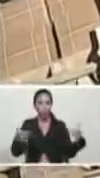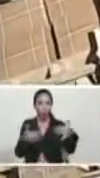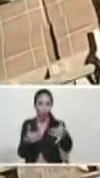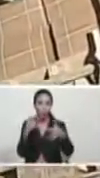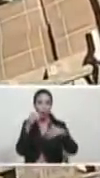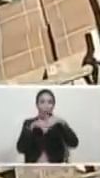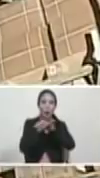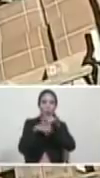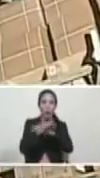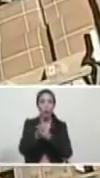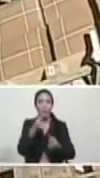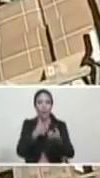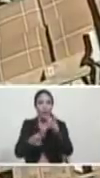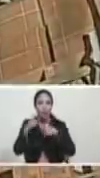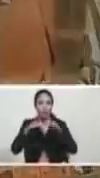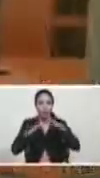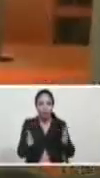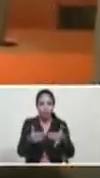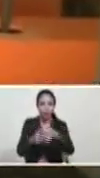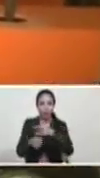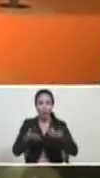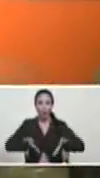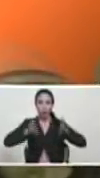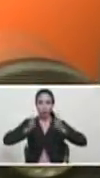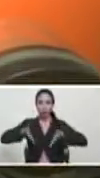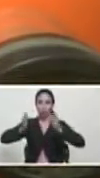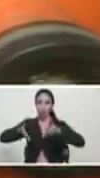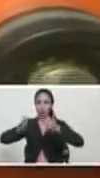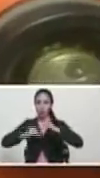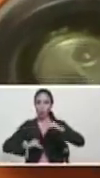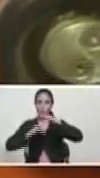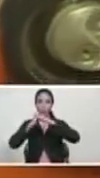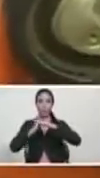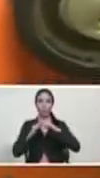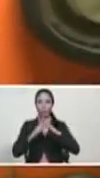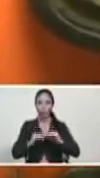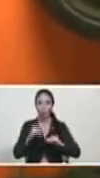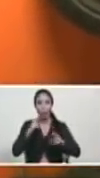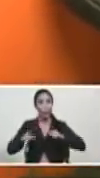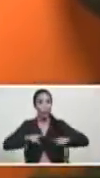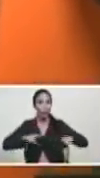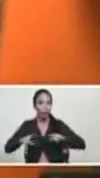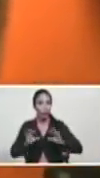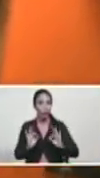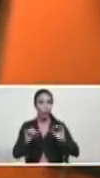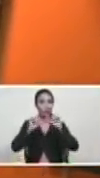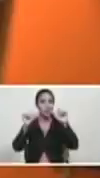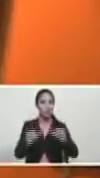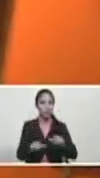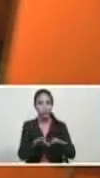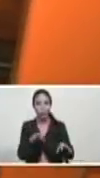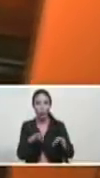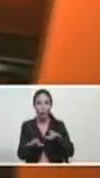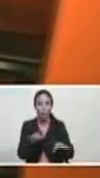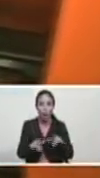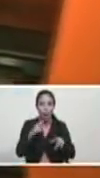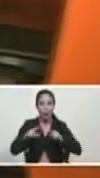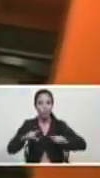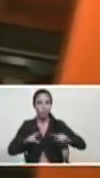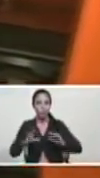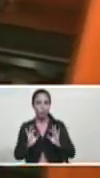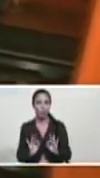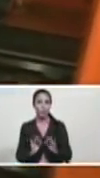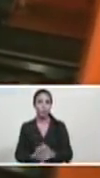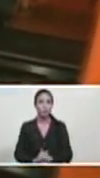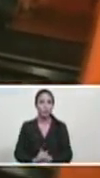hay a nivel de Venezuela y, por supuesto, todo absolutamente robotizado y controlado por el sistema electrónico. Correcto. Además,